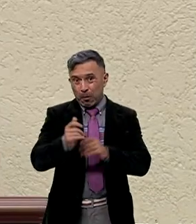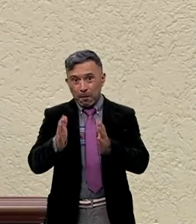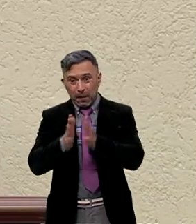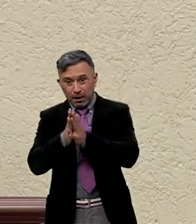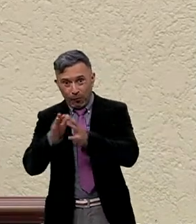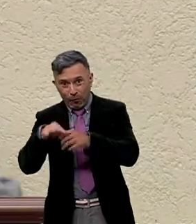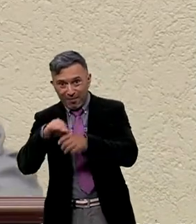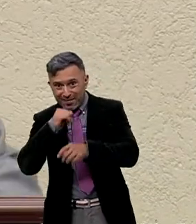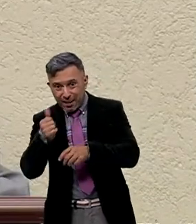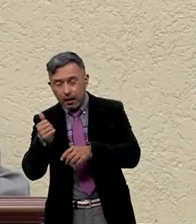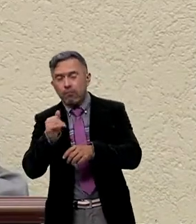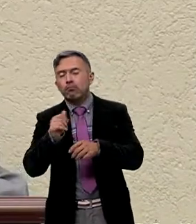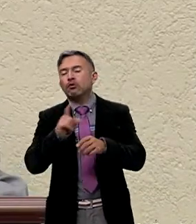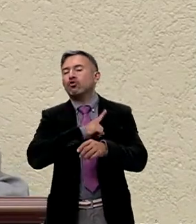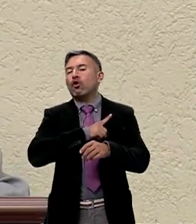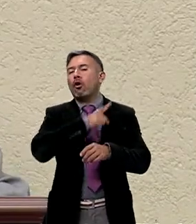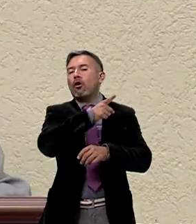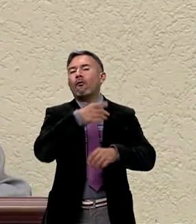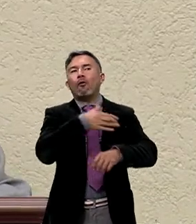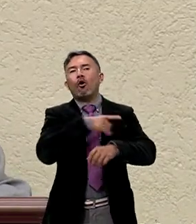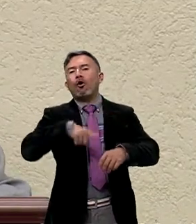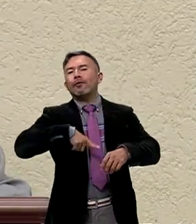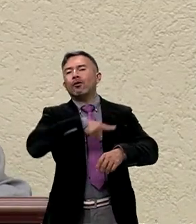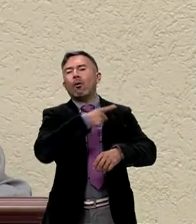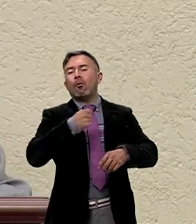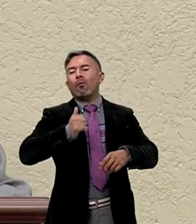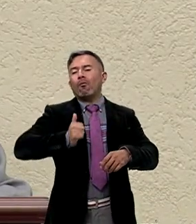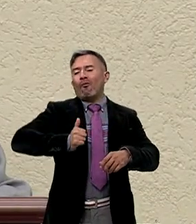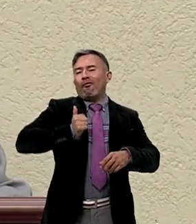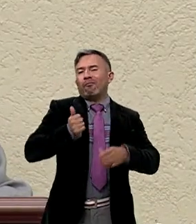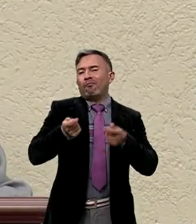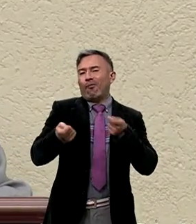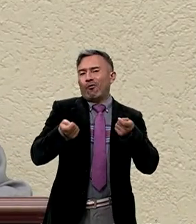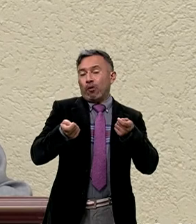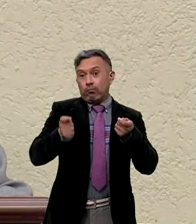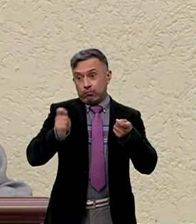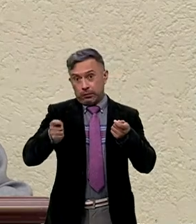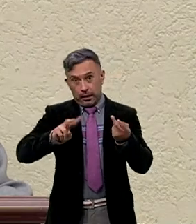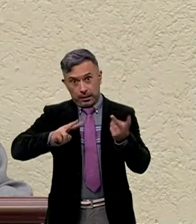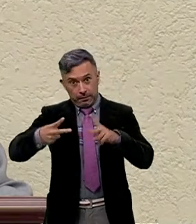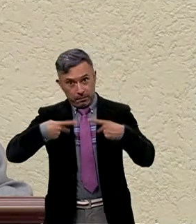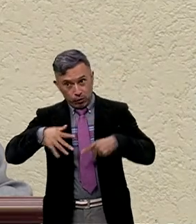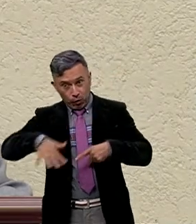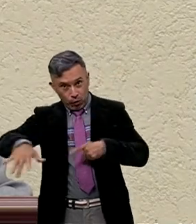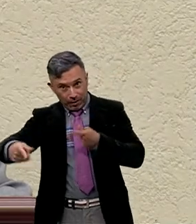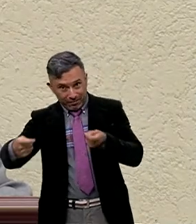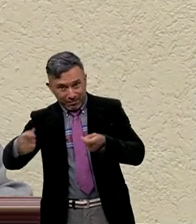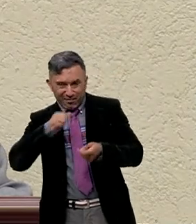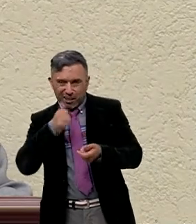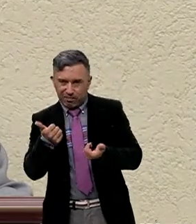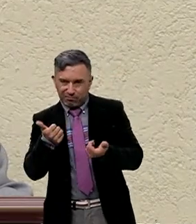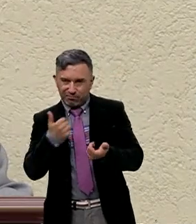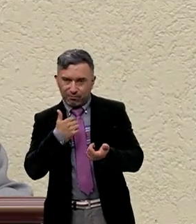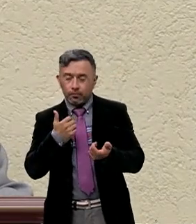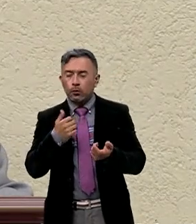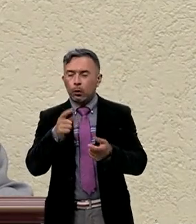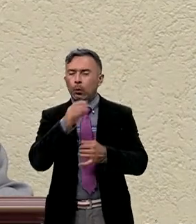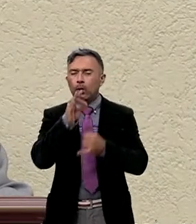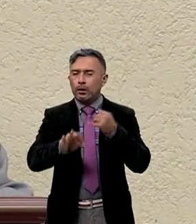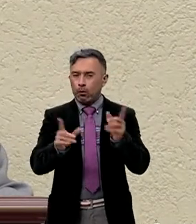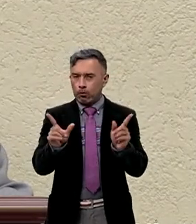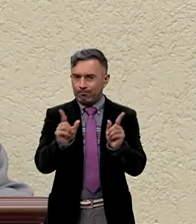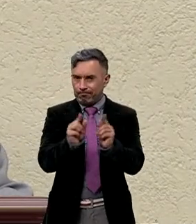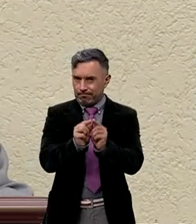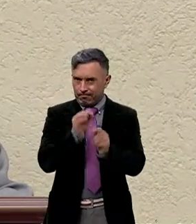convierten en herramientas del poder y no de la ciudadanía terminó diciendo lo siguiente por lo pronto